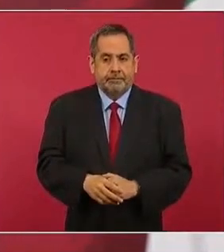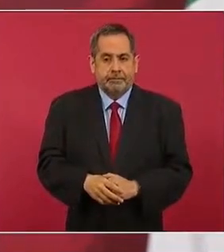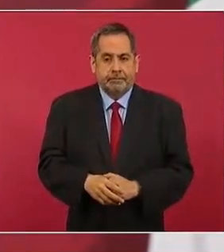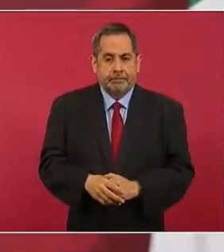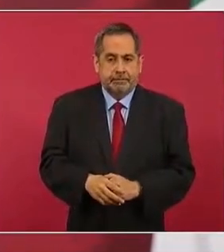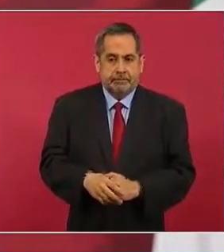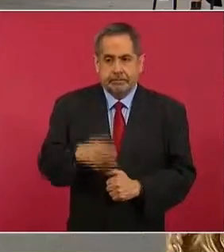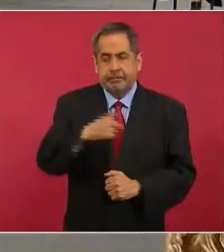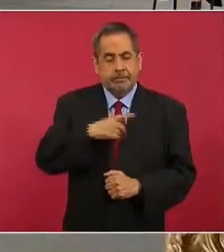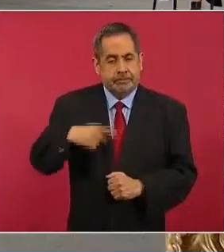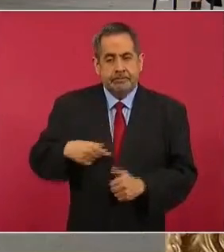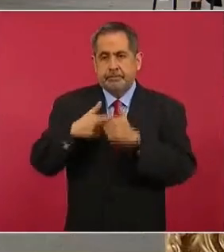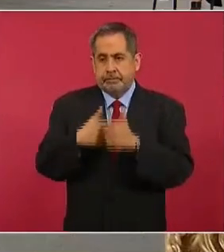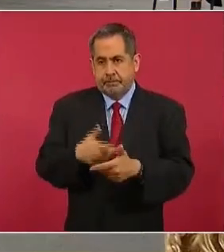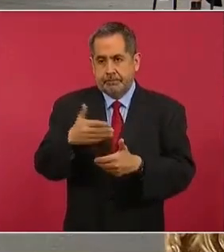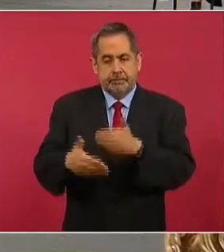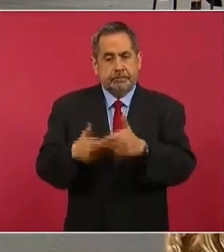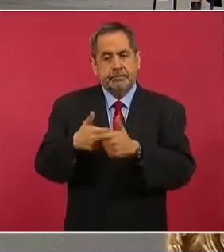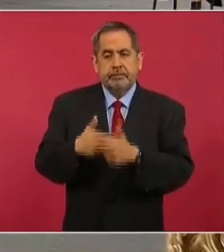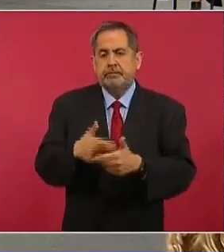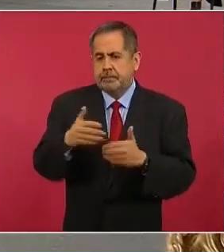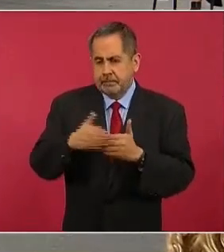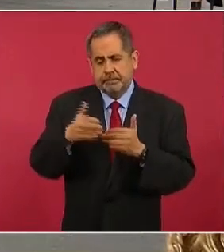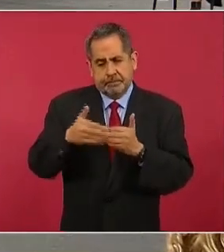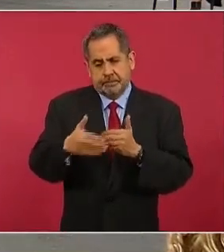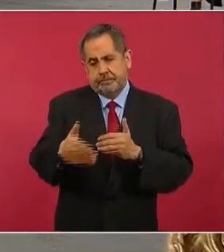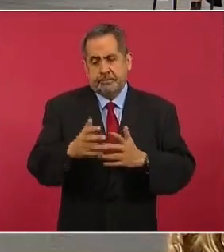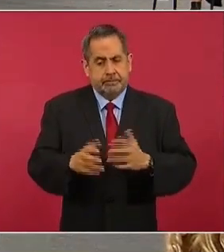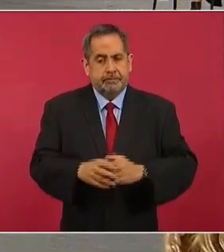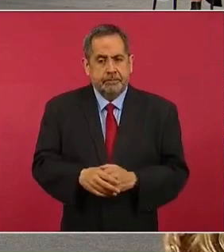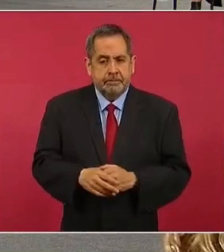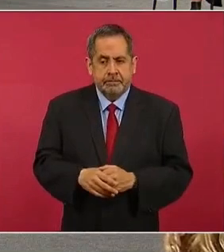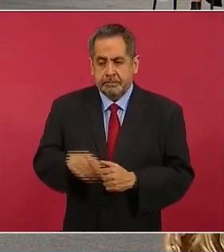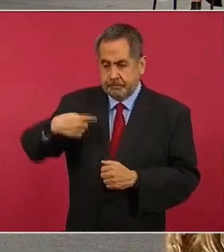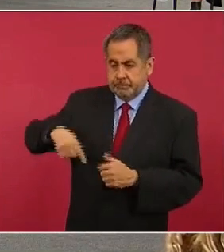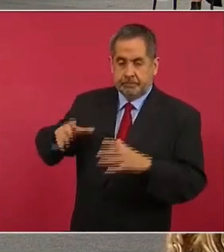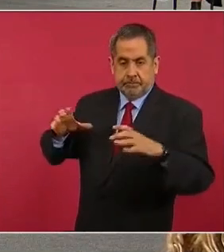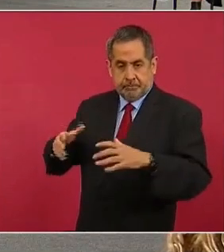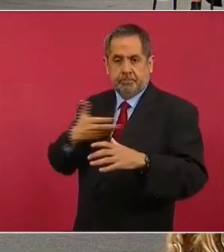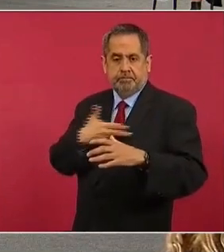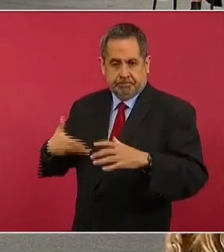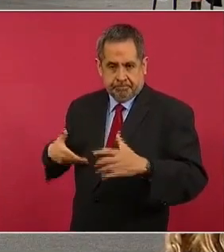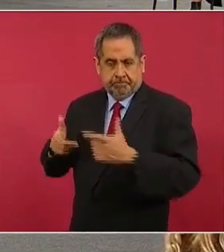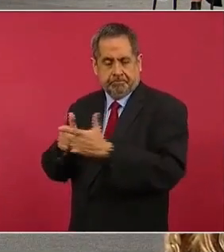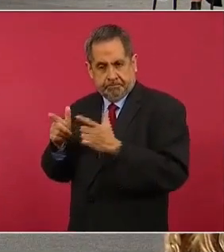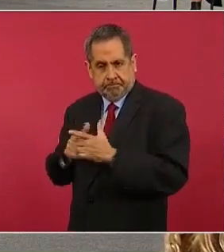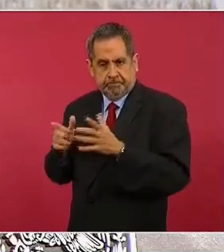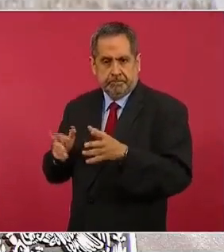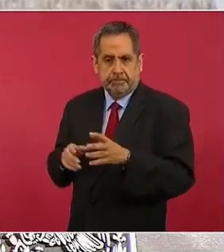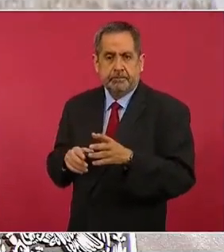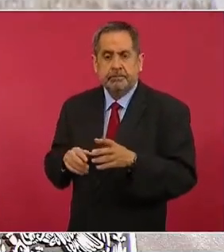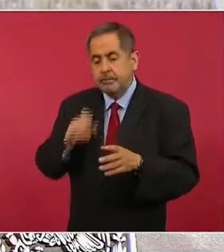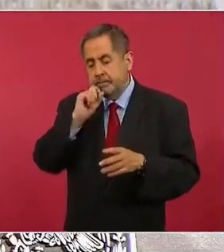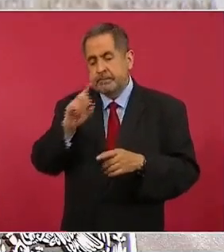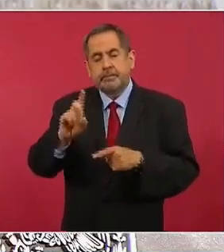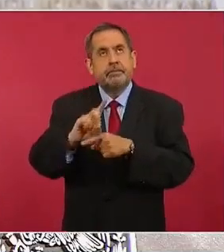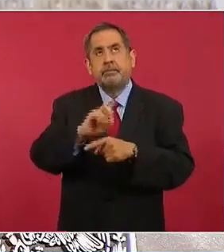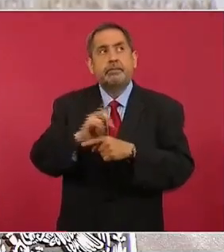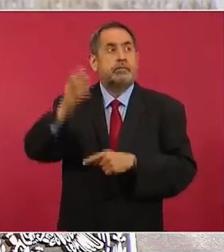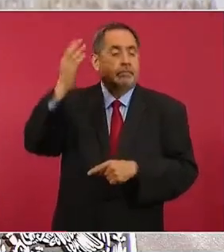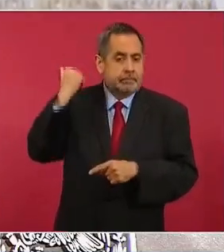Pero tenemos que seguir adelante en el Ejecutivo. Y dijimos desde el